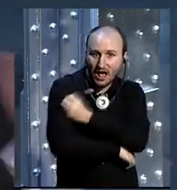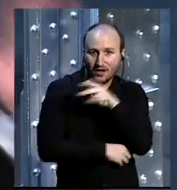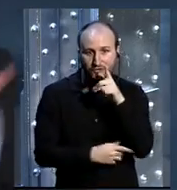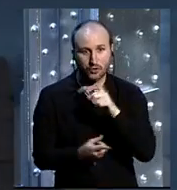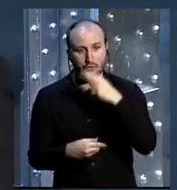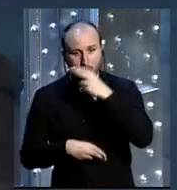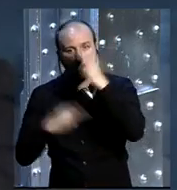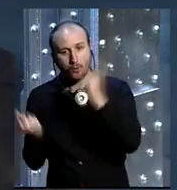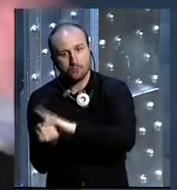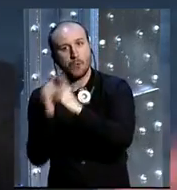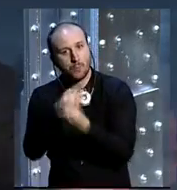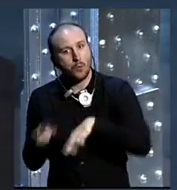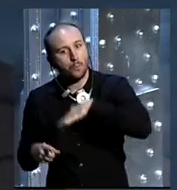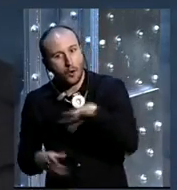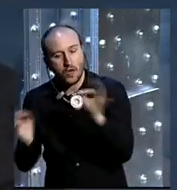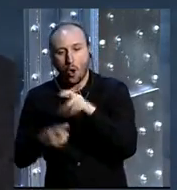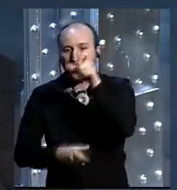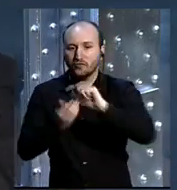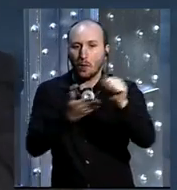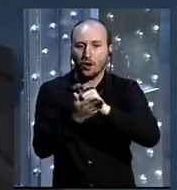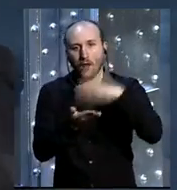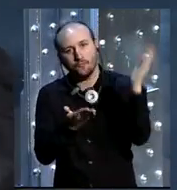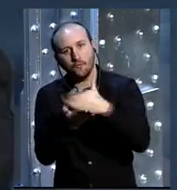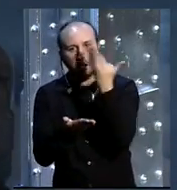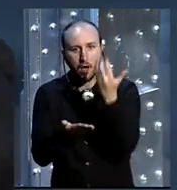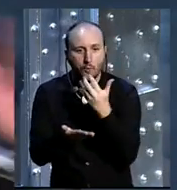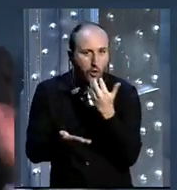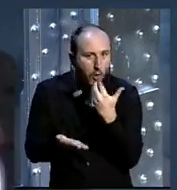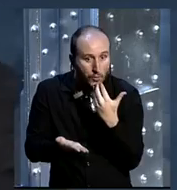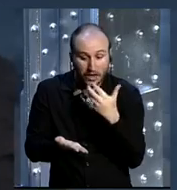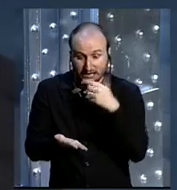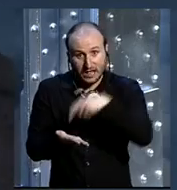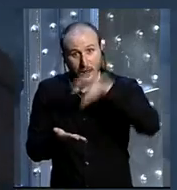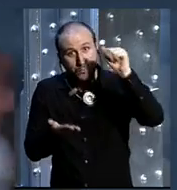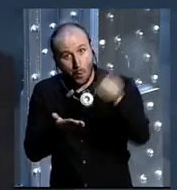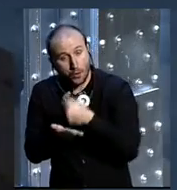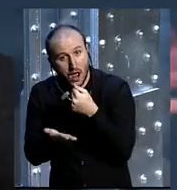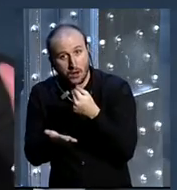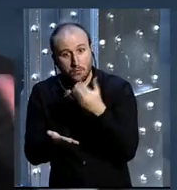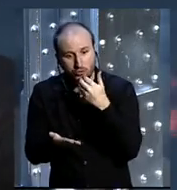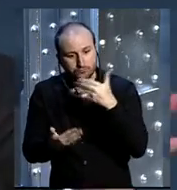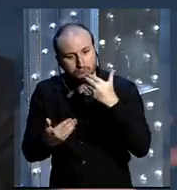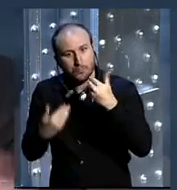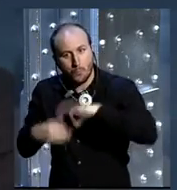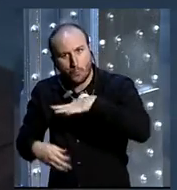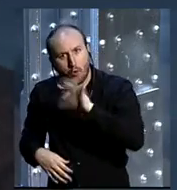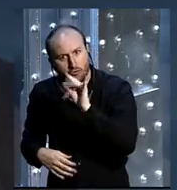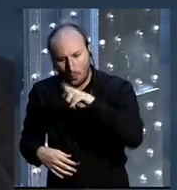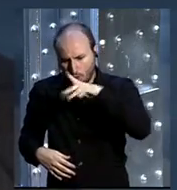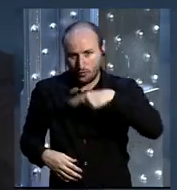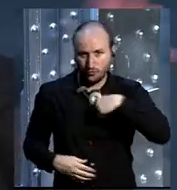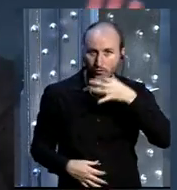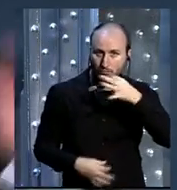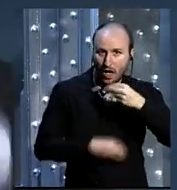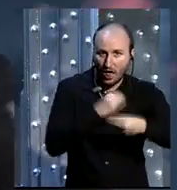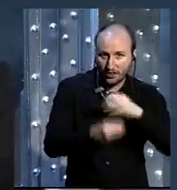público o podéis directamente borrar a determinadas personas, y si borráis a esas personas, y lo podéis hacer, porque esto yo lo he hecho de verdad. Cuando